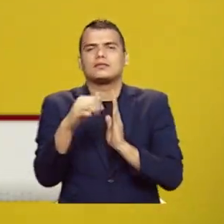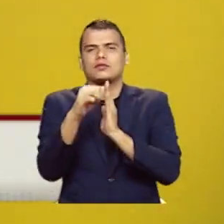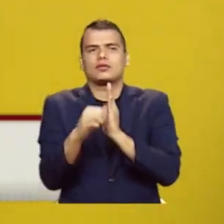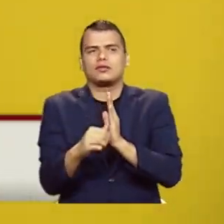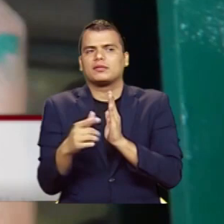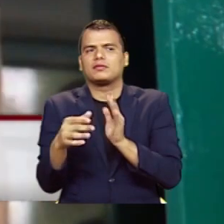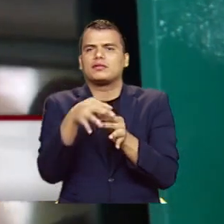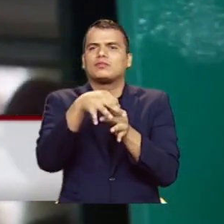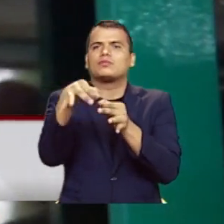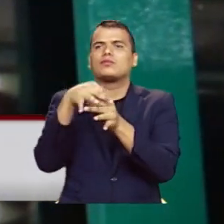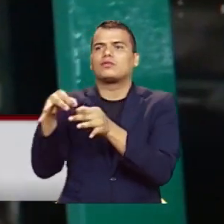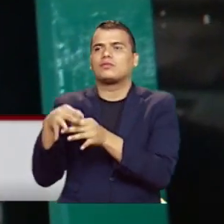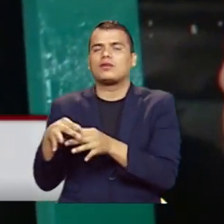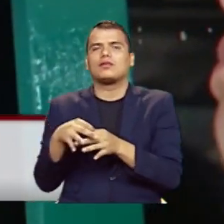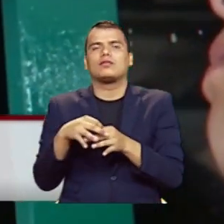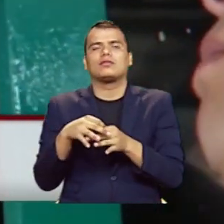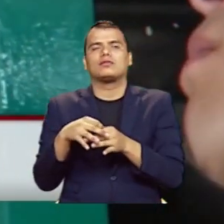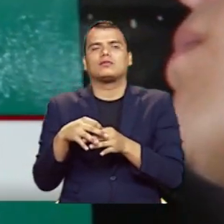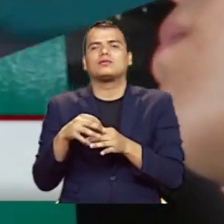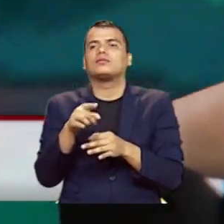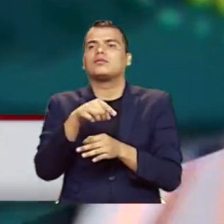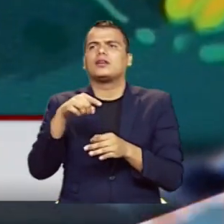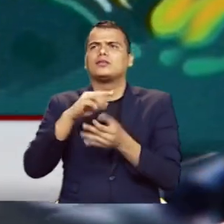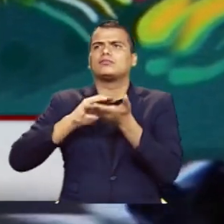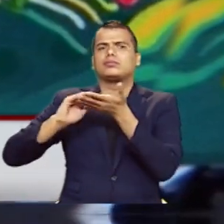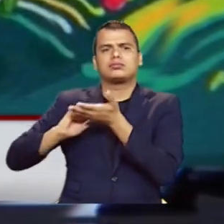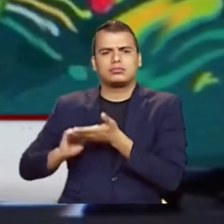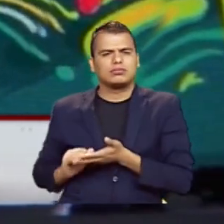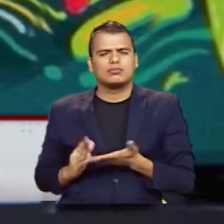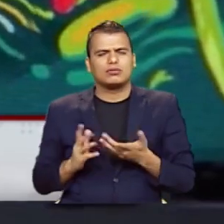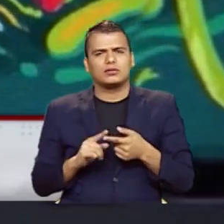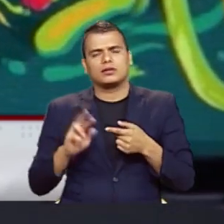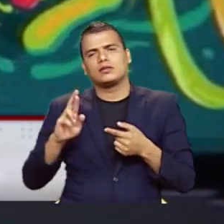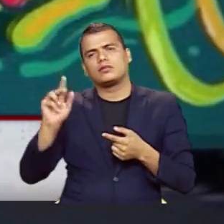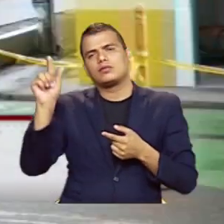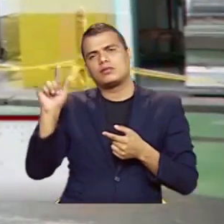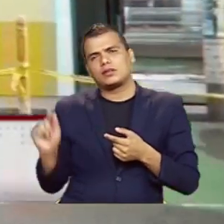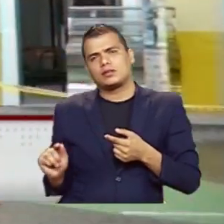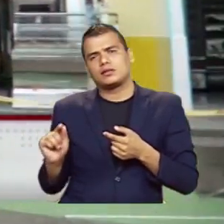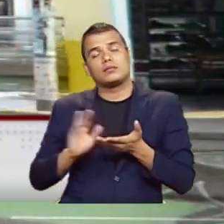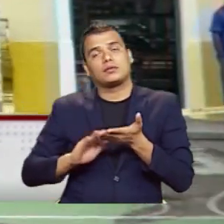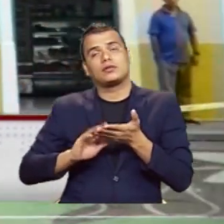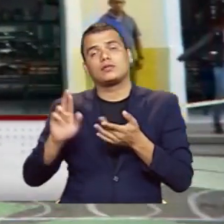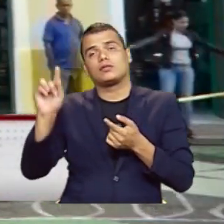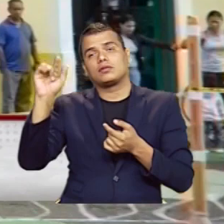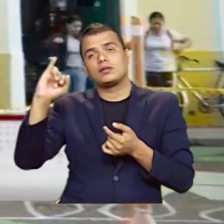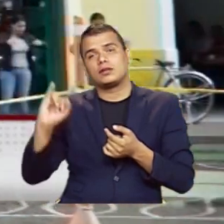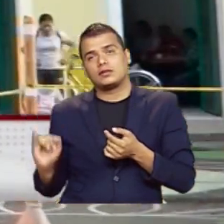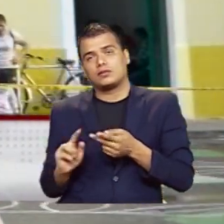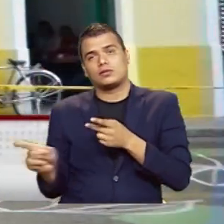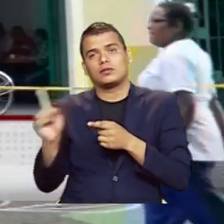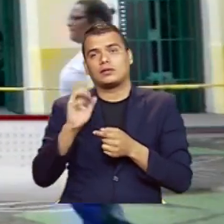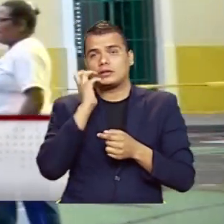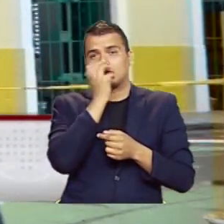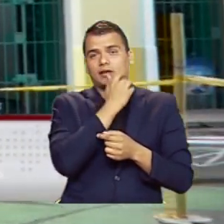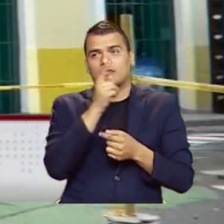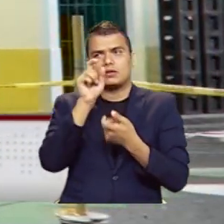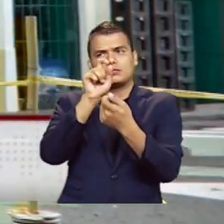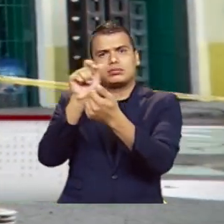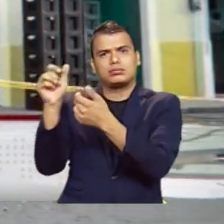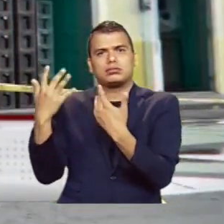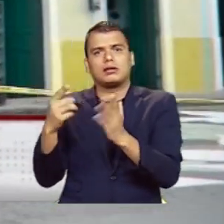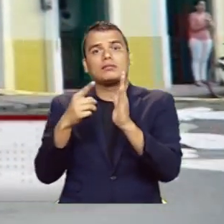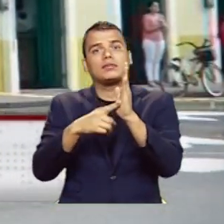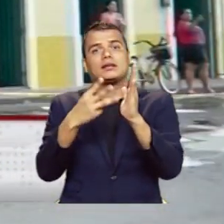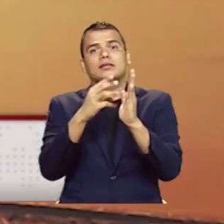de Pueblos Mágicos, en donde Roldanillo y Ginebra tuvieron una inversión para el turismo de más de 1.300 millones de pesos.